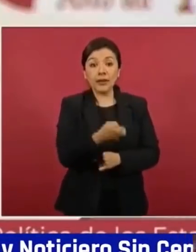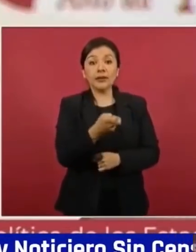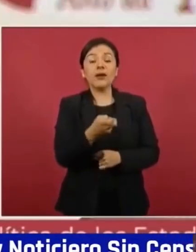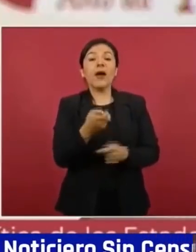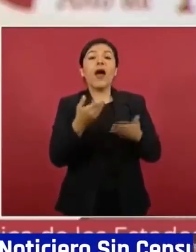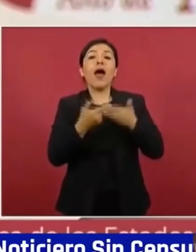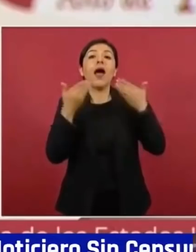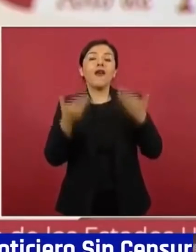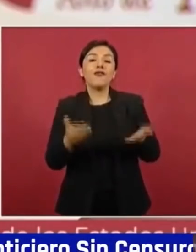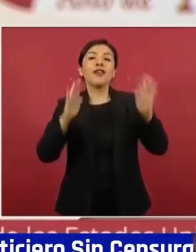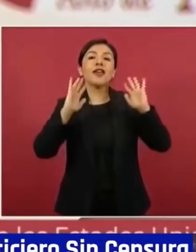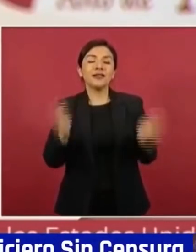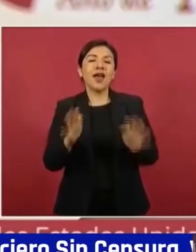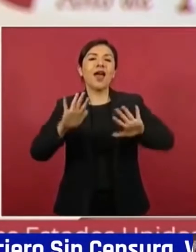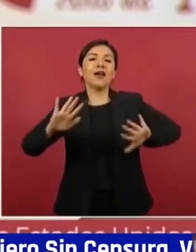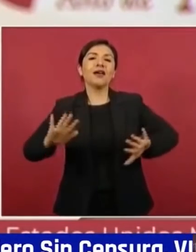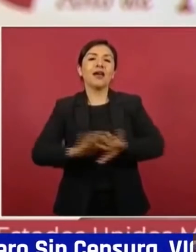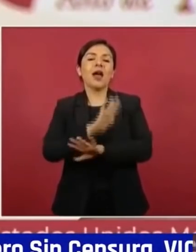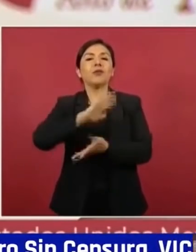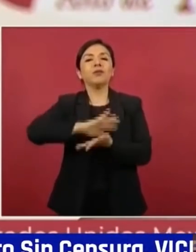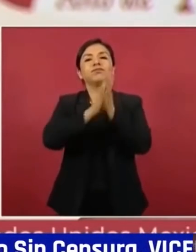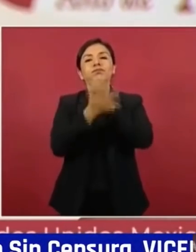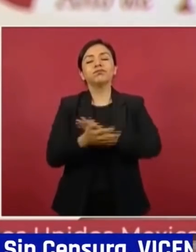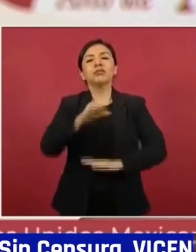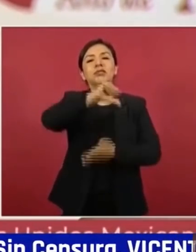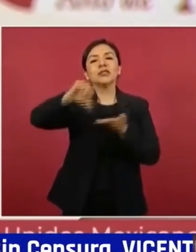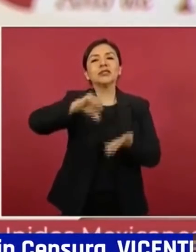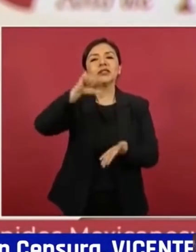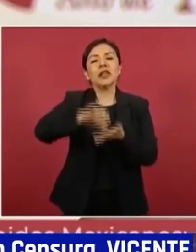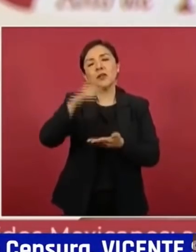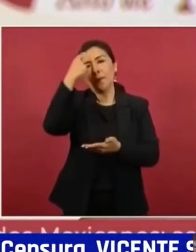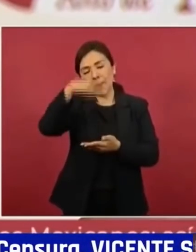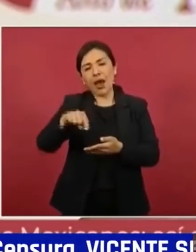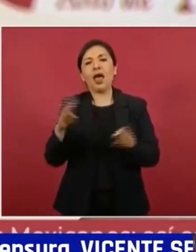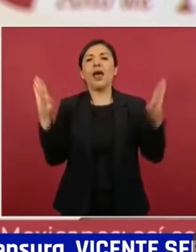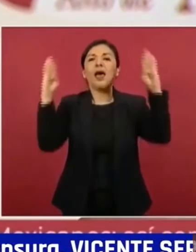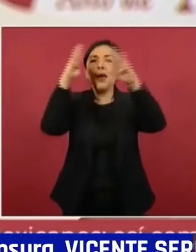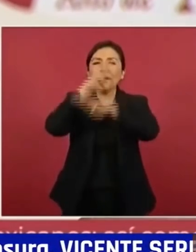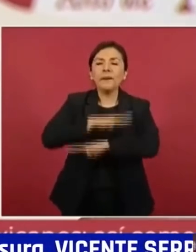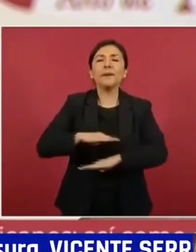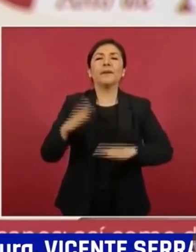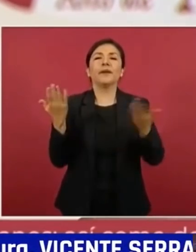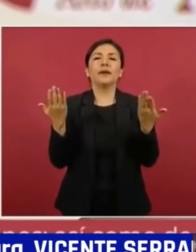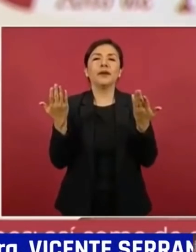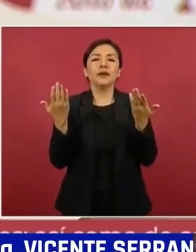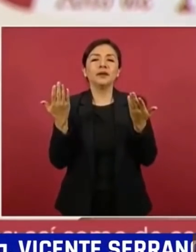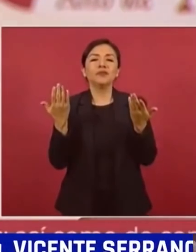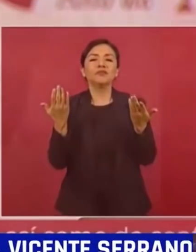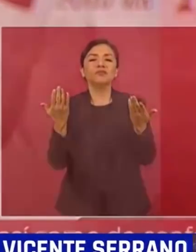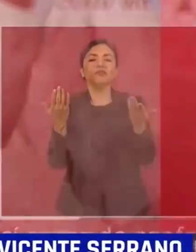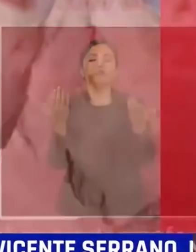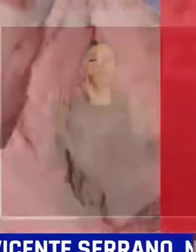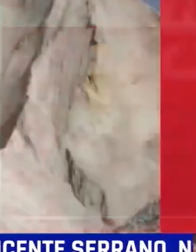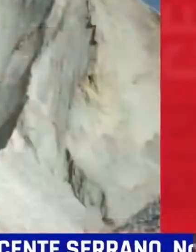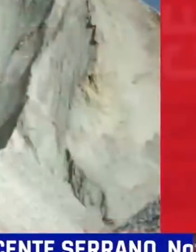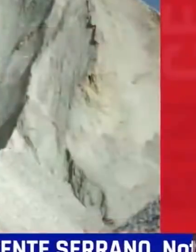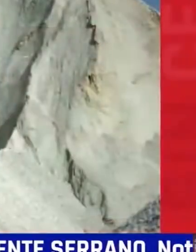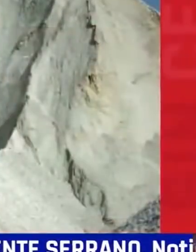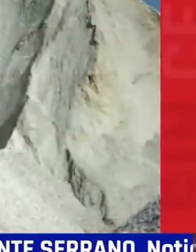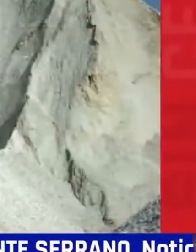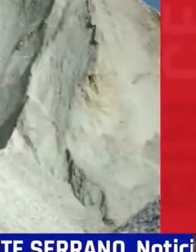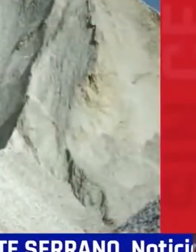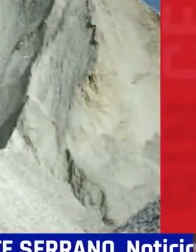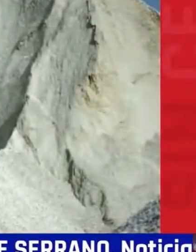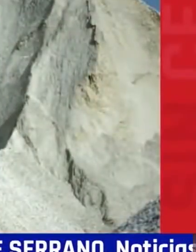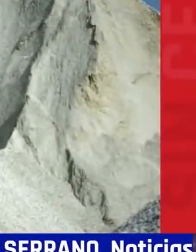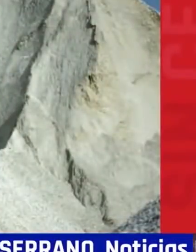salvo, si no es por la reforma eléctrica. Por otro lado, ya tiene un plan B el